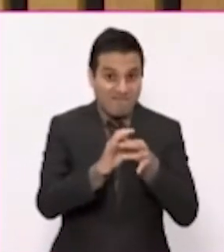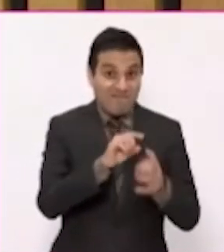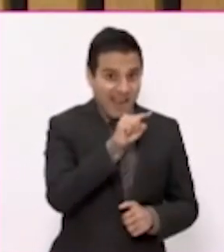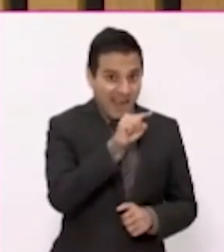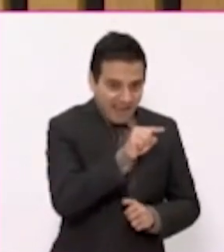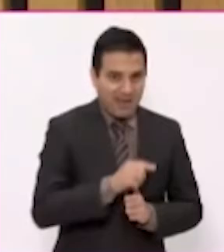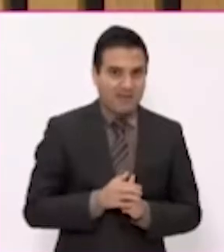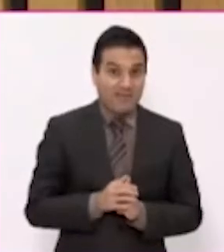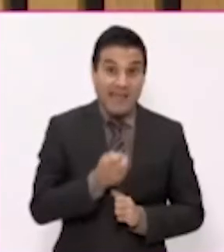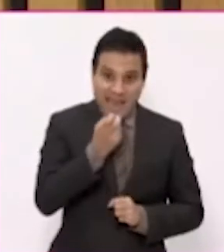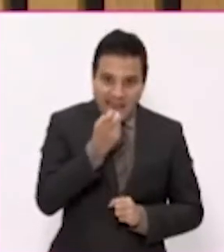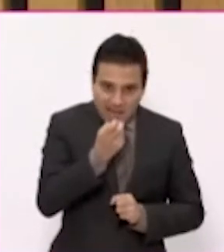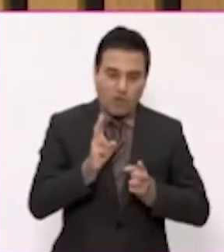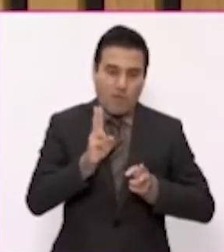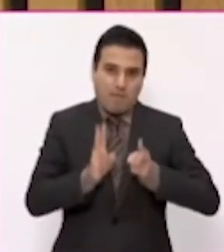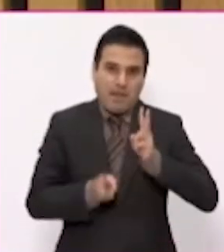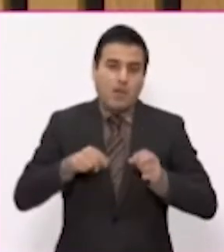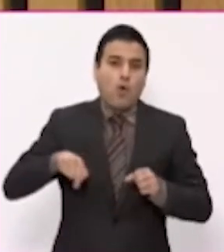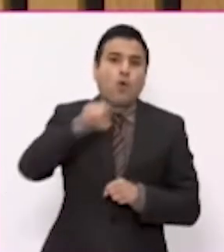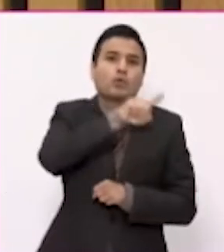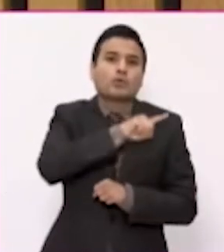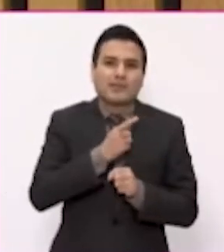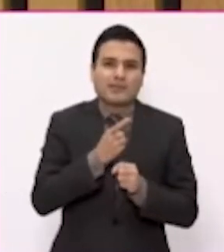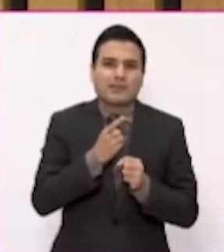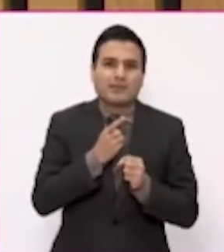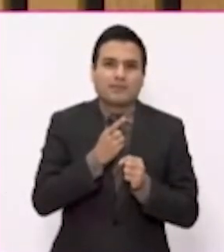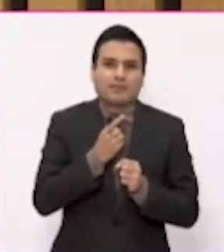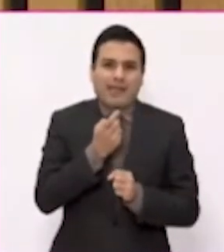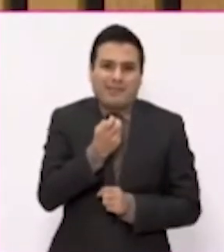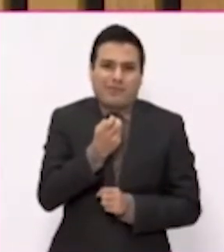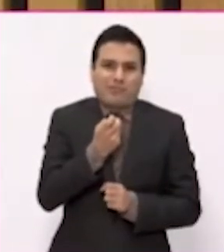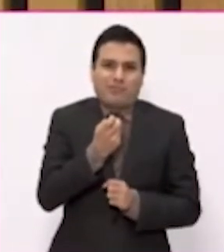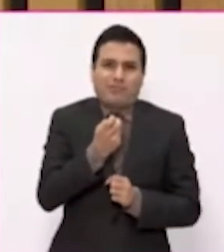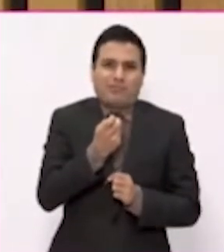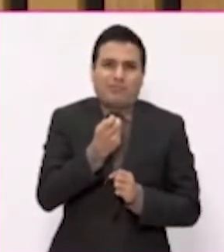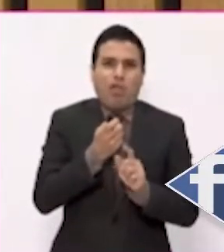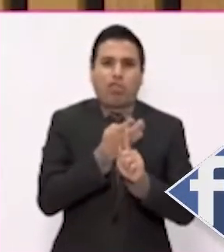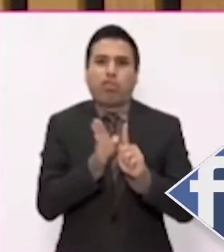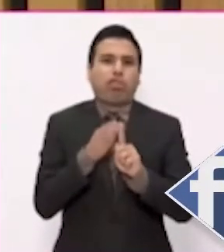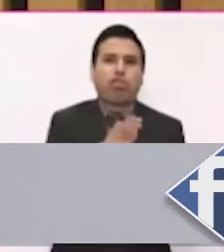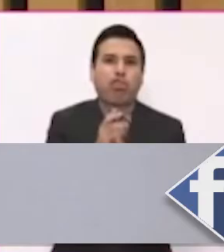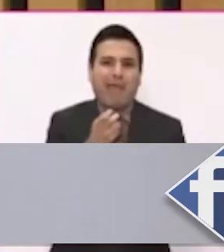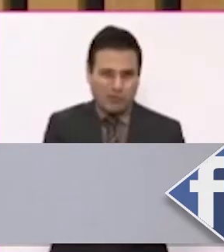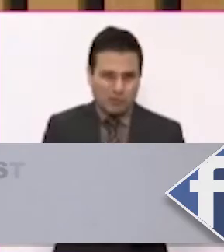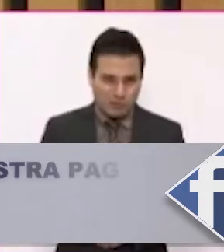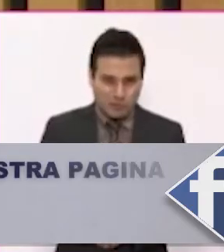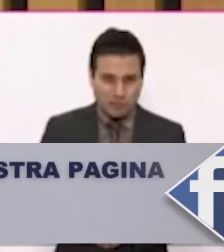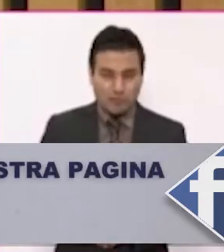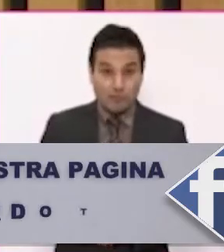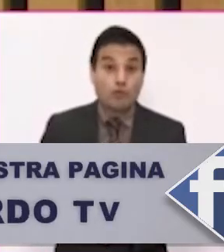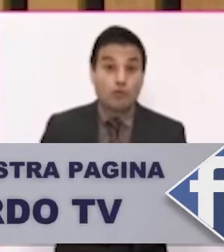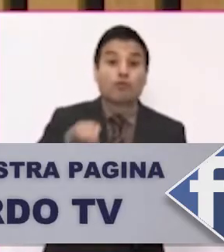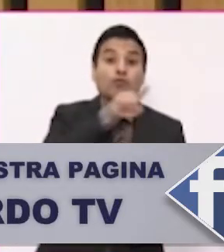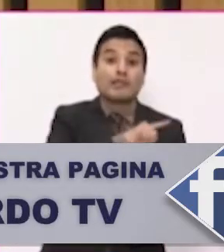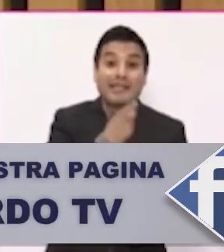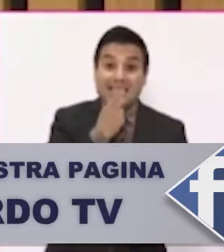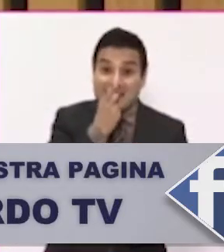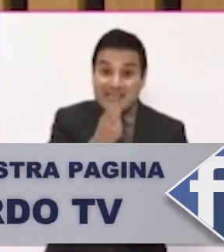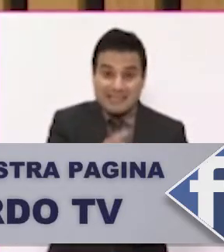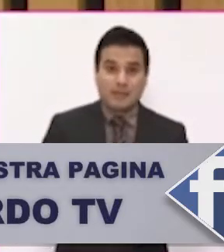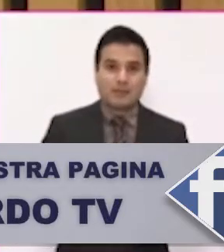estamos hablando. Y ustedes sacan de contexto ese señalamiento y pretenden hablar de que hay una